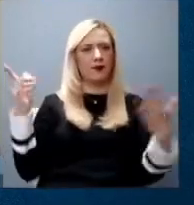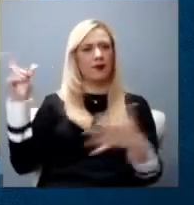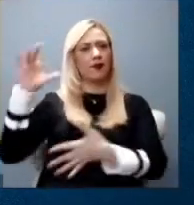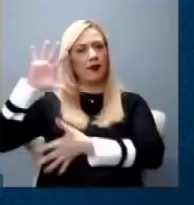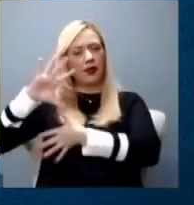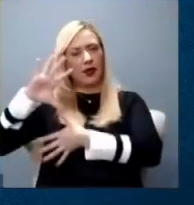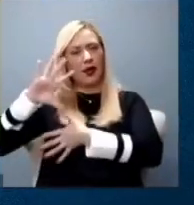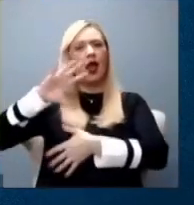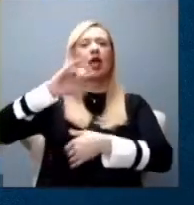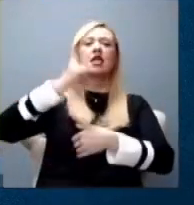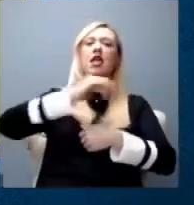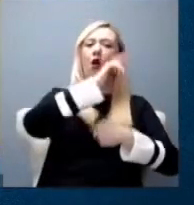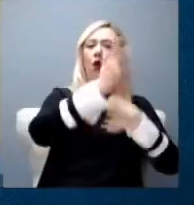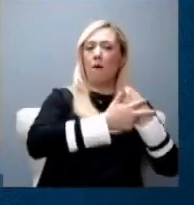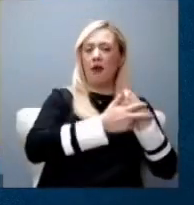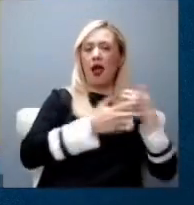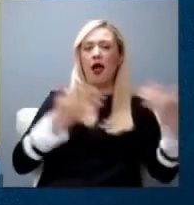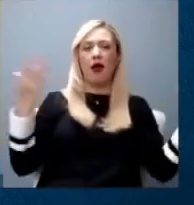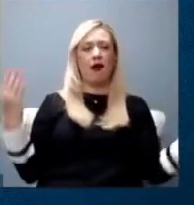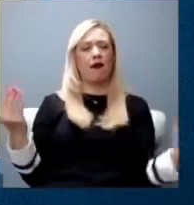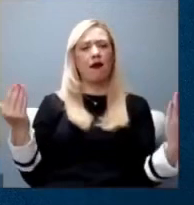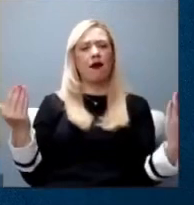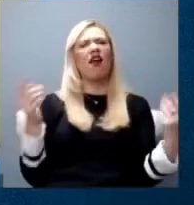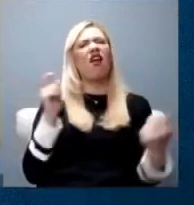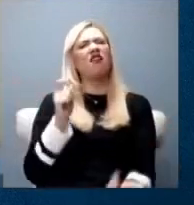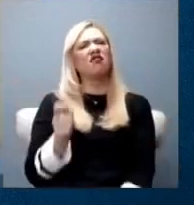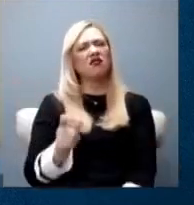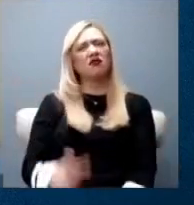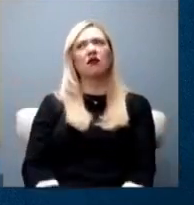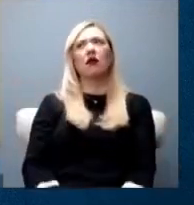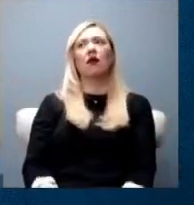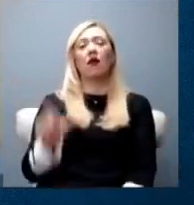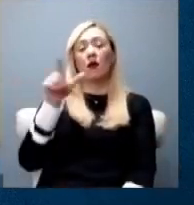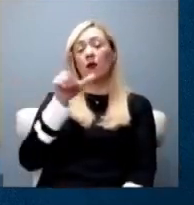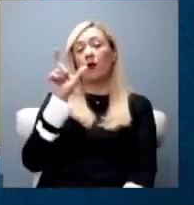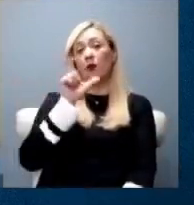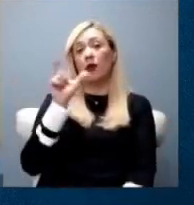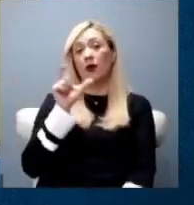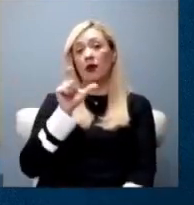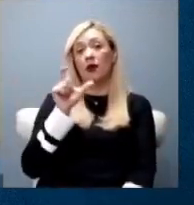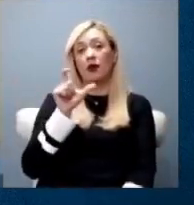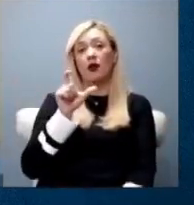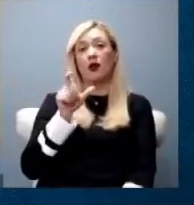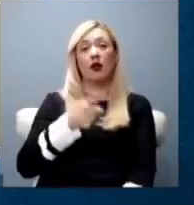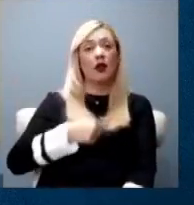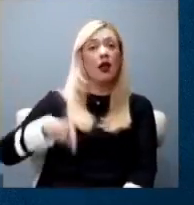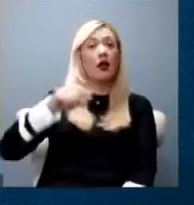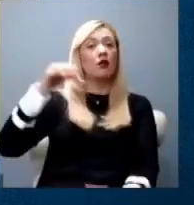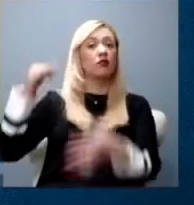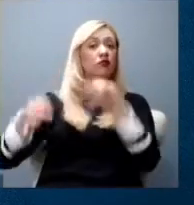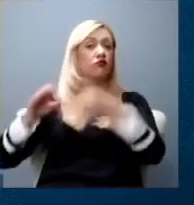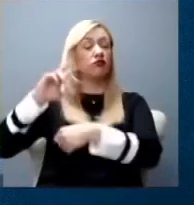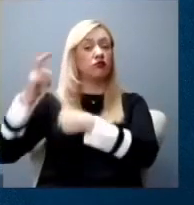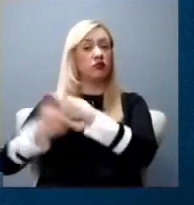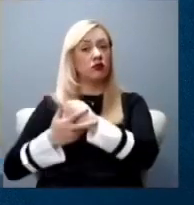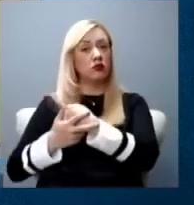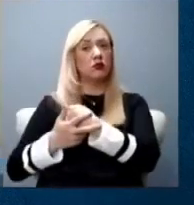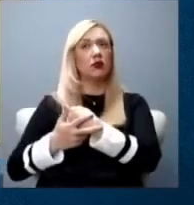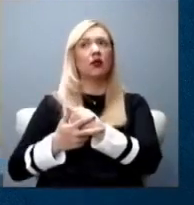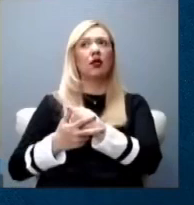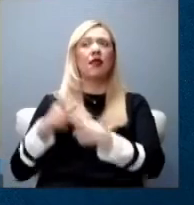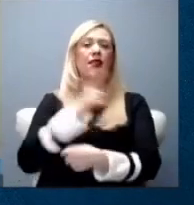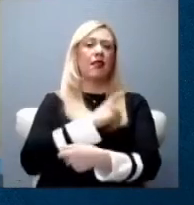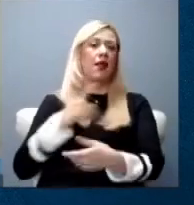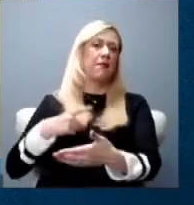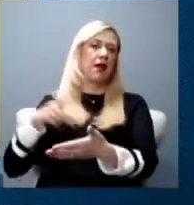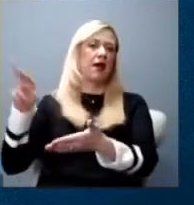sistema europeo, por ejemplo, es que para ser parte de la Unión Europea, los estados tienen que ratificar el